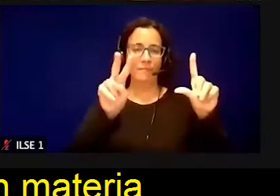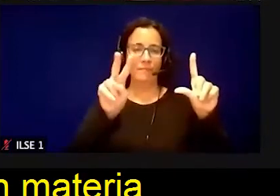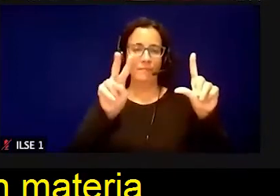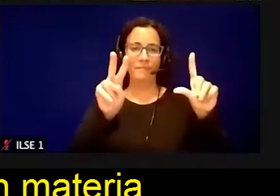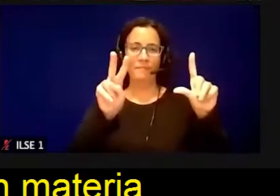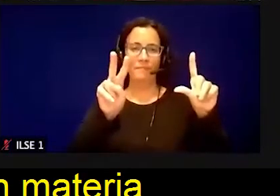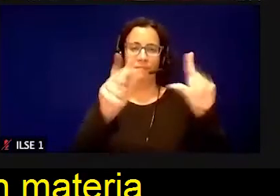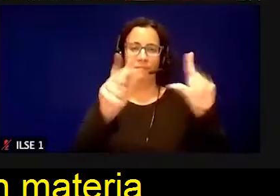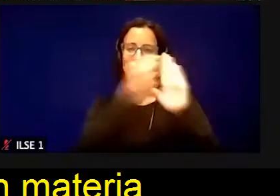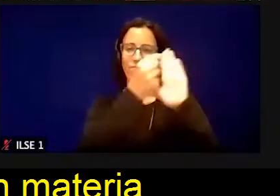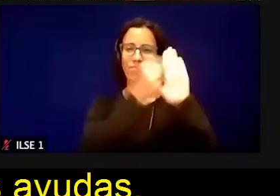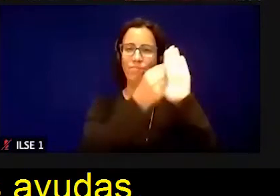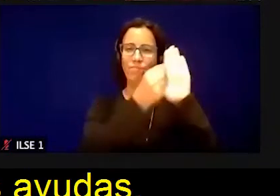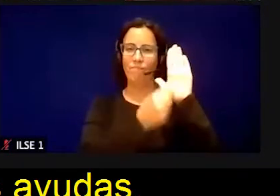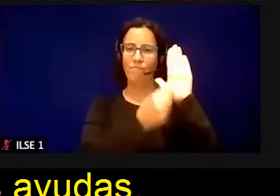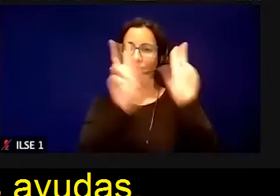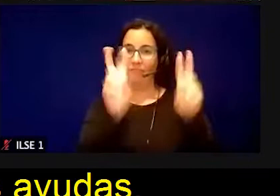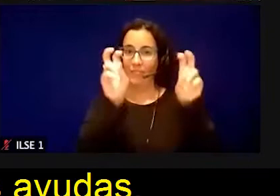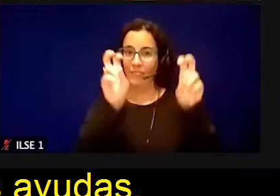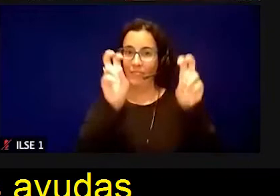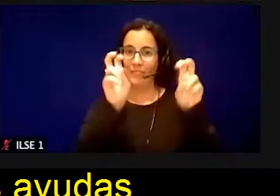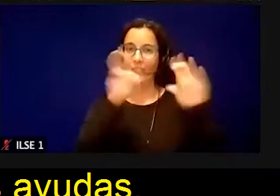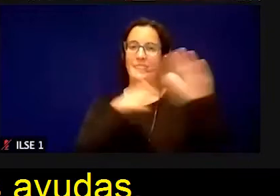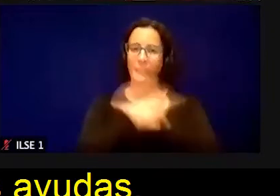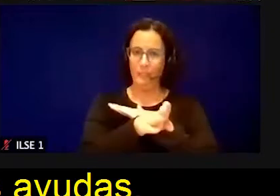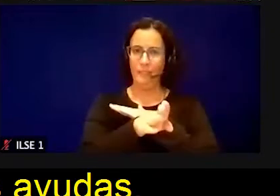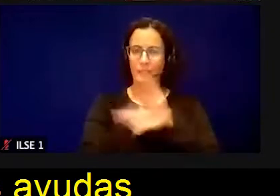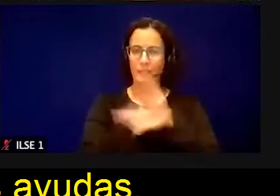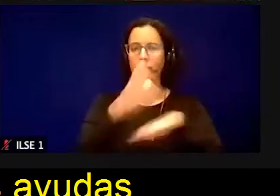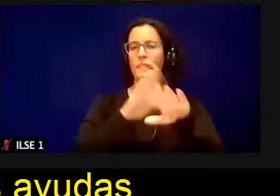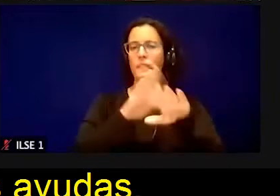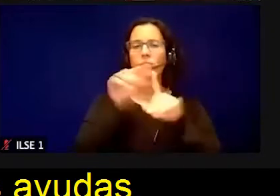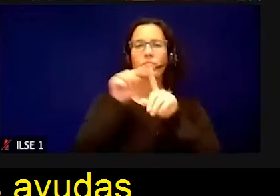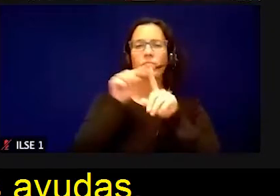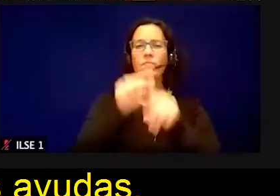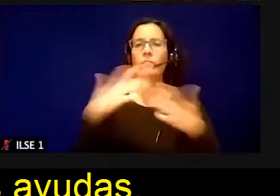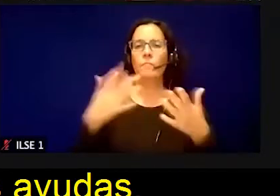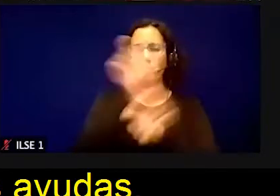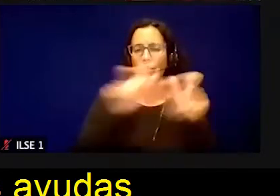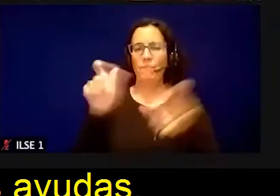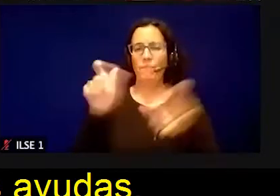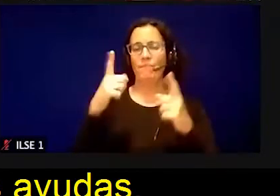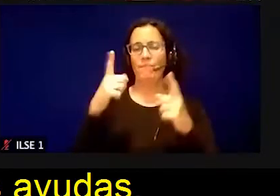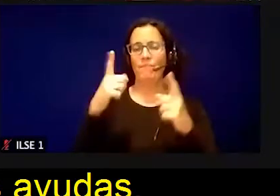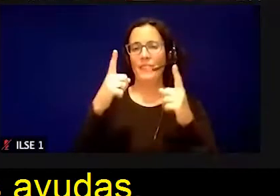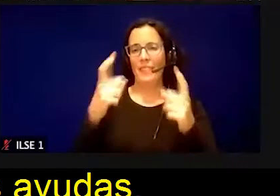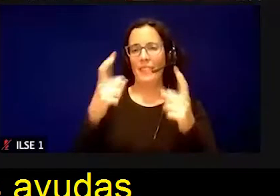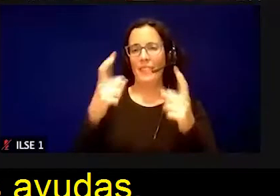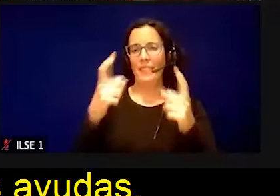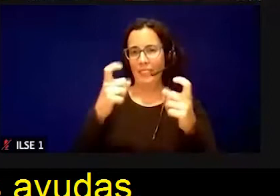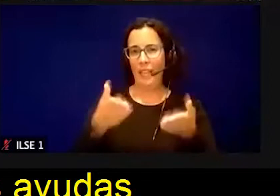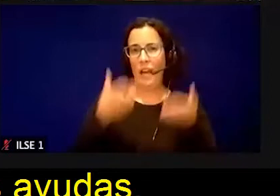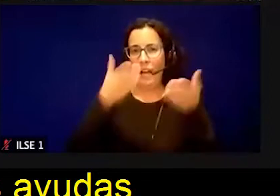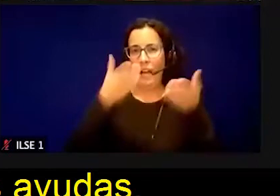cuestiones, ¿no?, de materia de accesibilidad para poder ayudar a quienes necesitéis estas ayudas a seguir